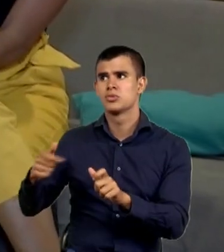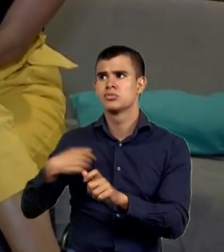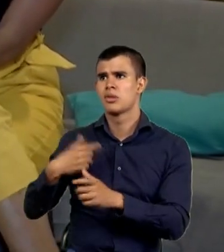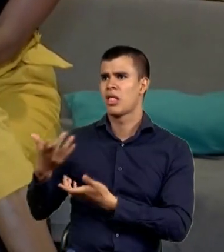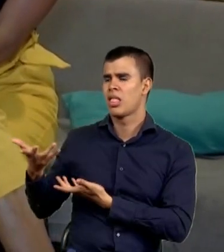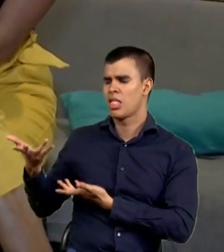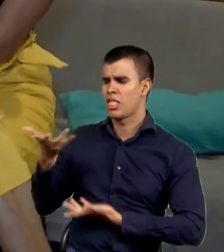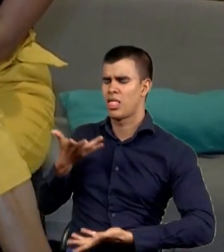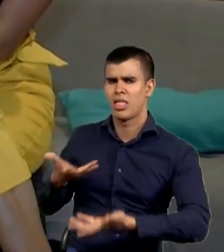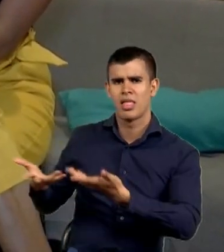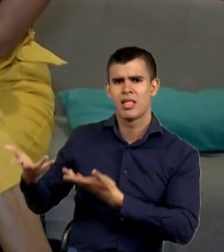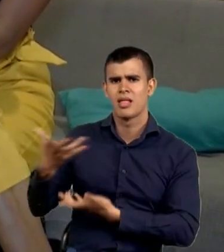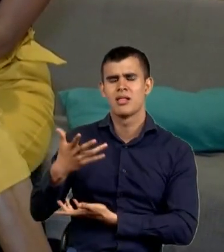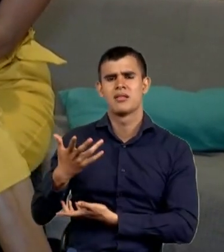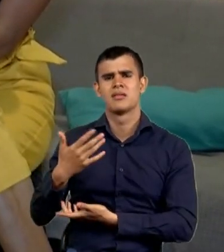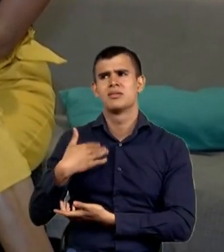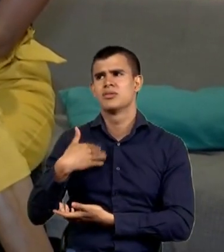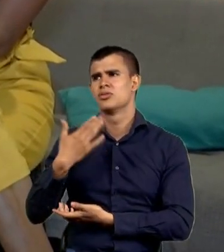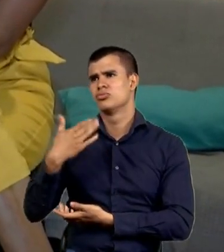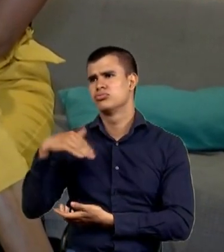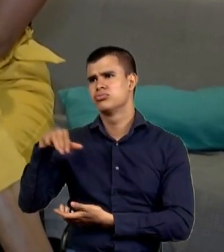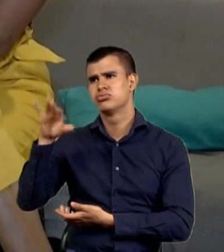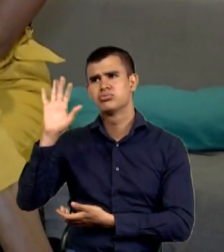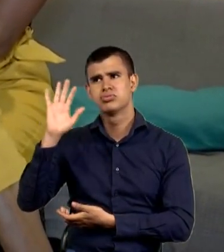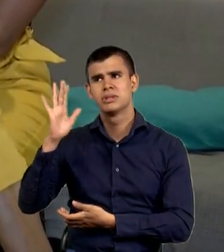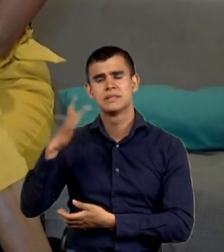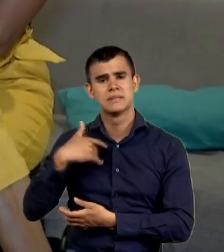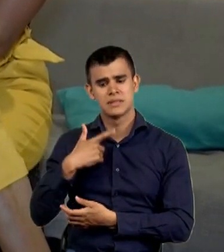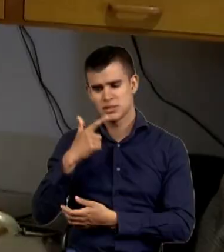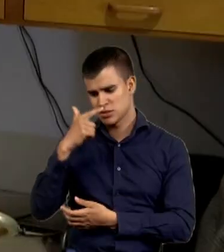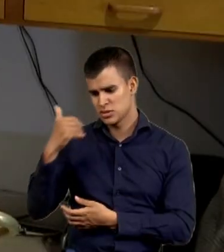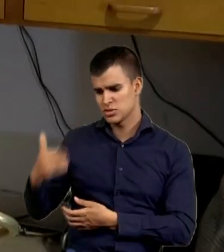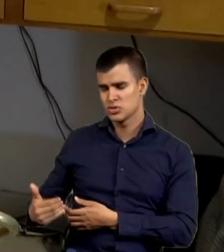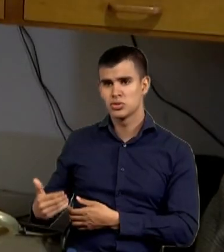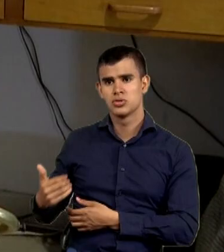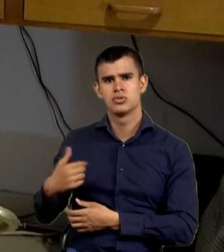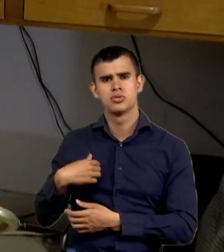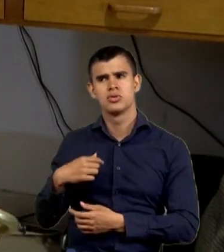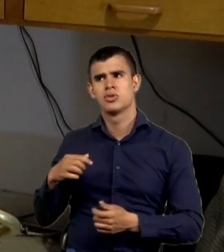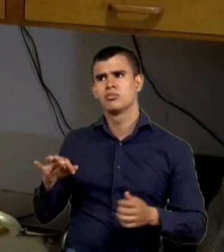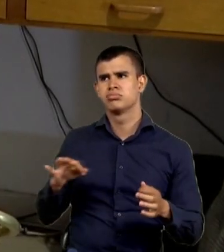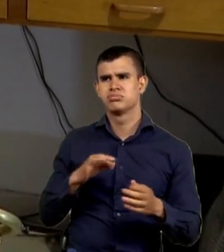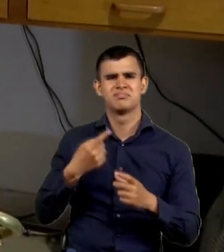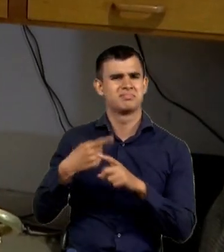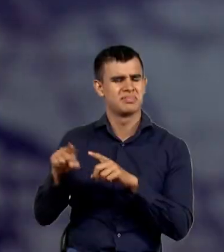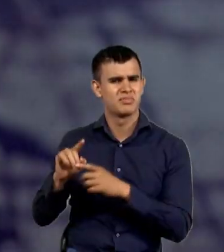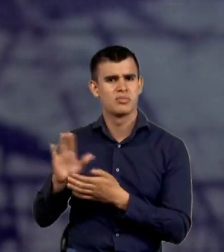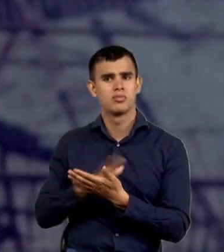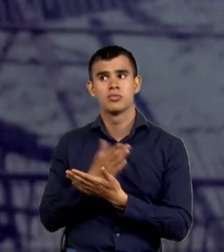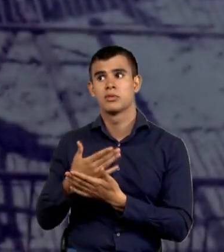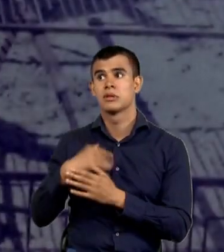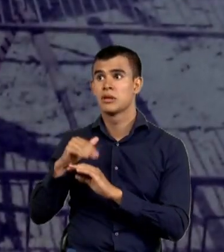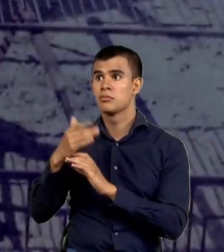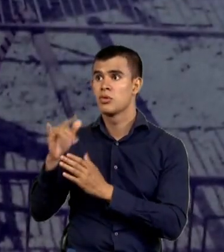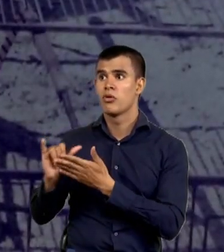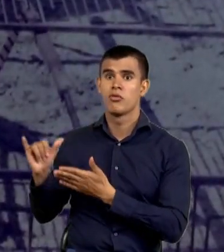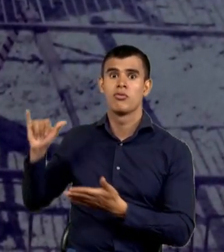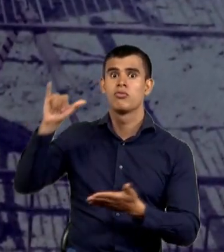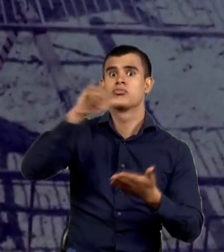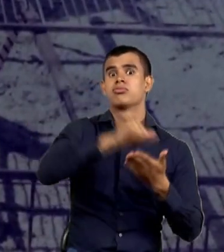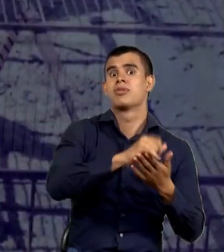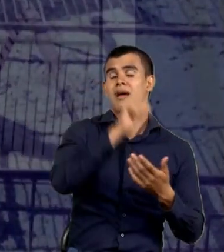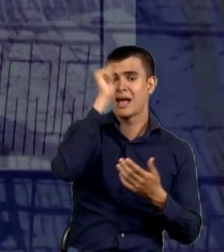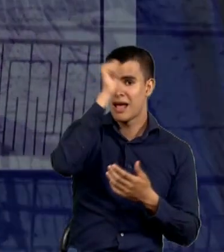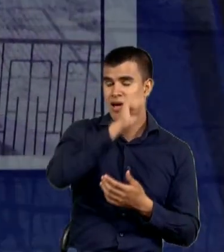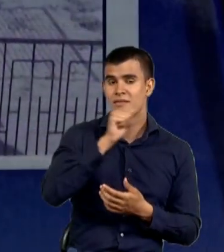tocó compartir mucho con los africanos. Entonces desde temprano empecé a tocar música africana con ellos. Hasta que yo viajé a